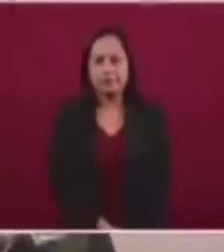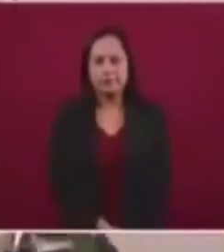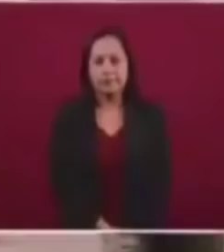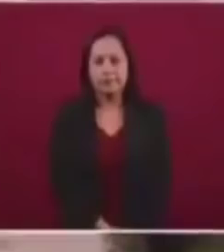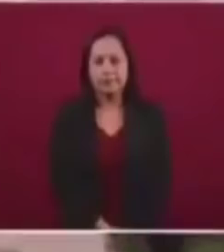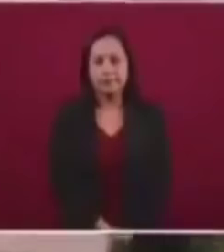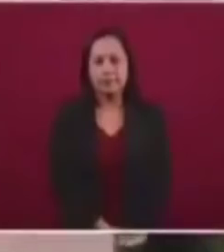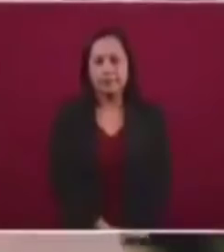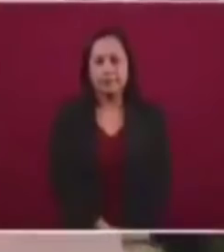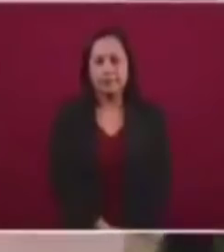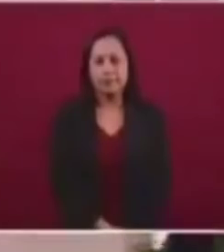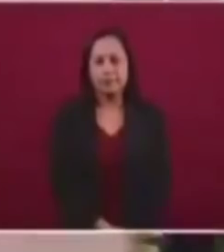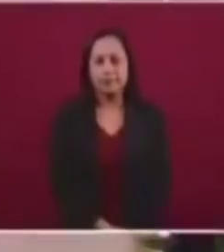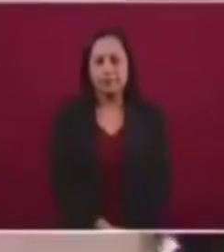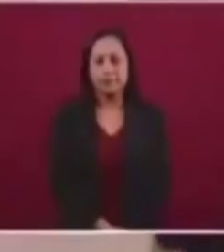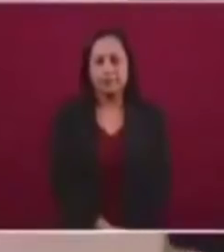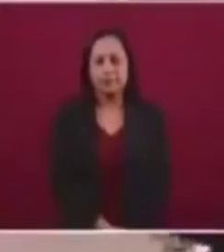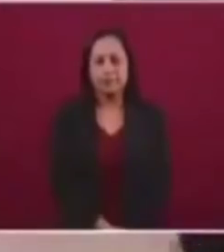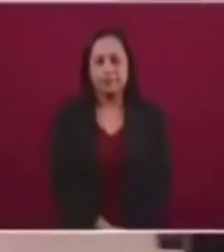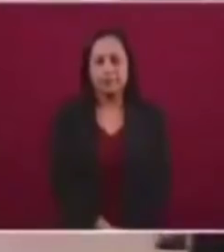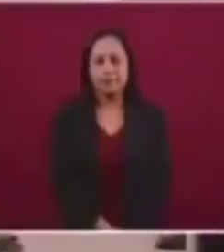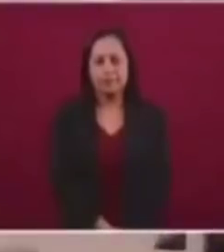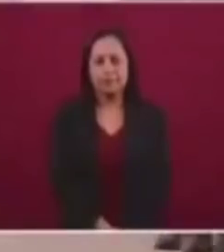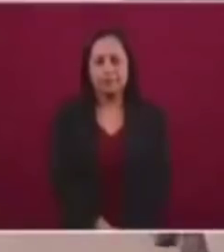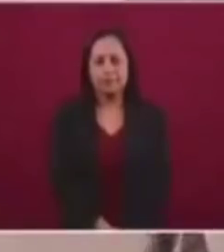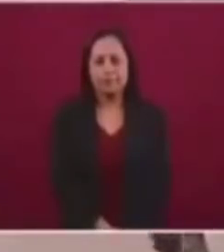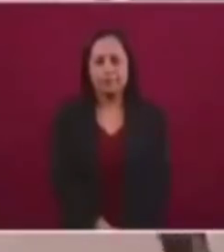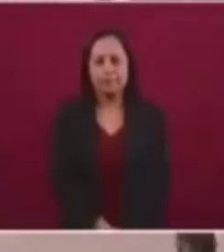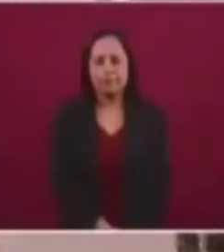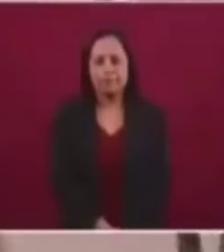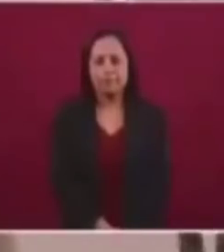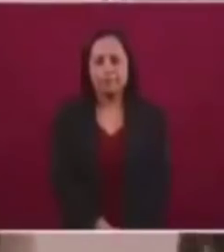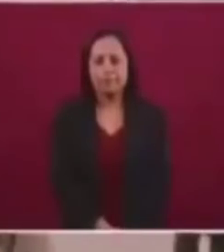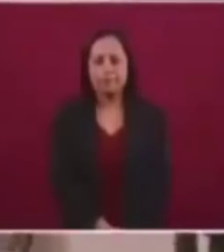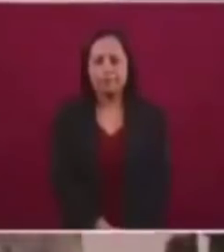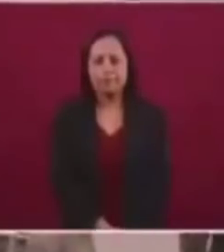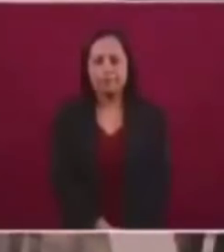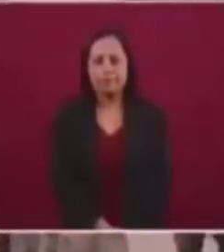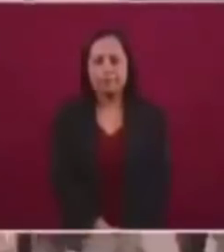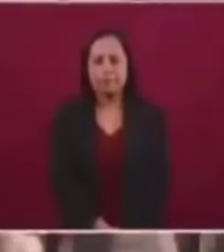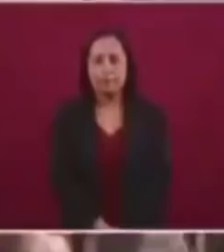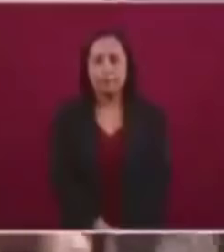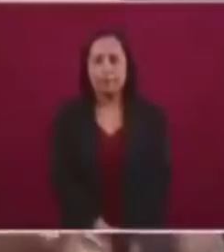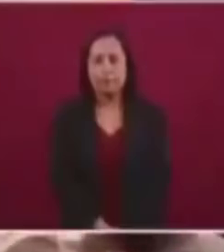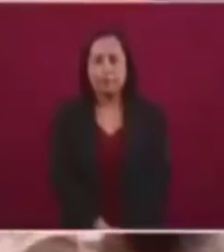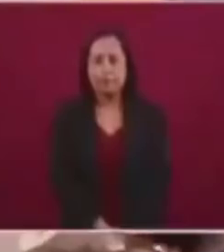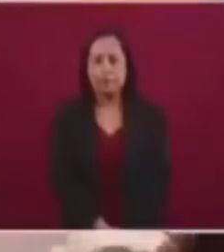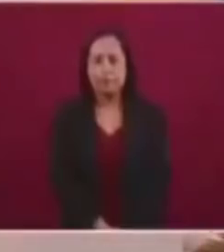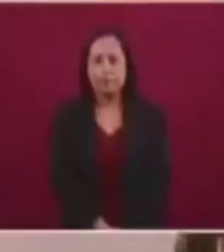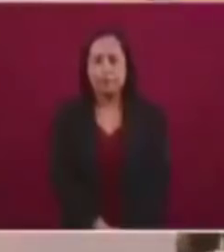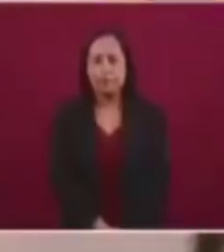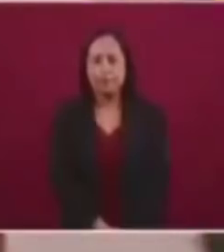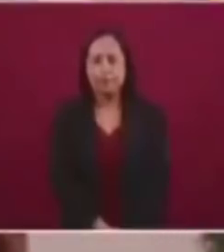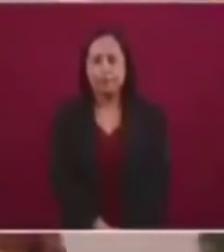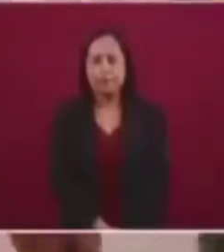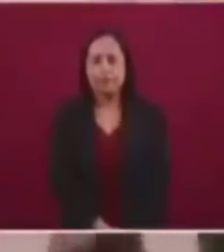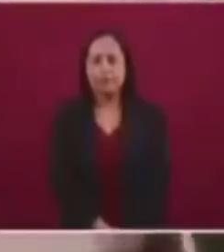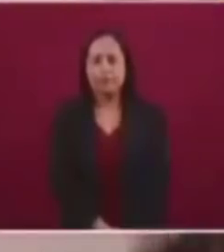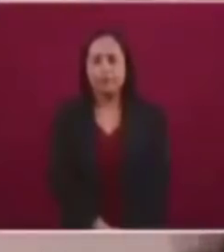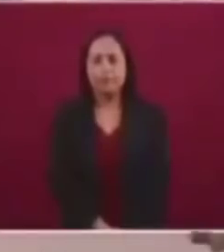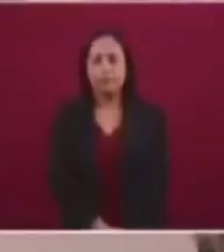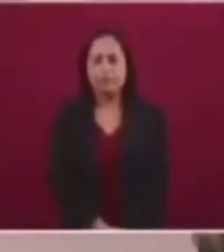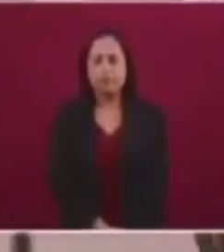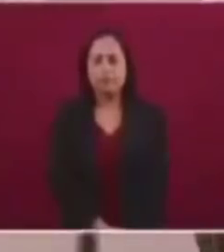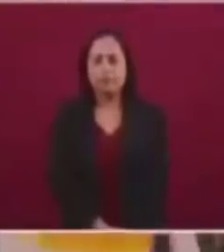Chino, ¿qué tal que un man de dos en lo que escaparse? Un batallón de operaciones integrado por tres compañías. Lo bloquean